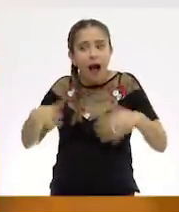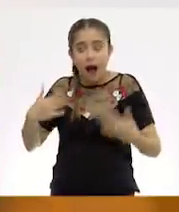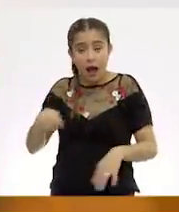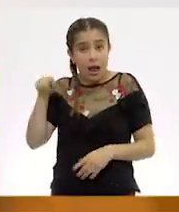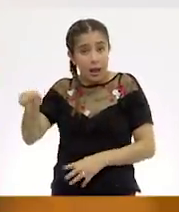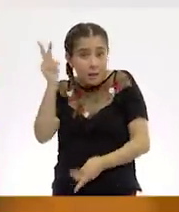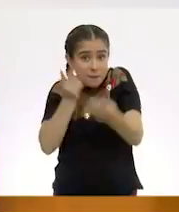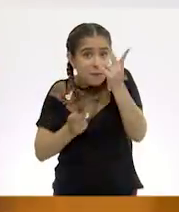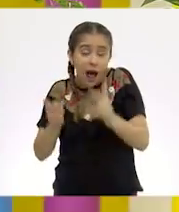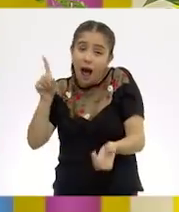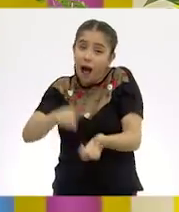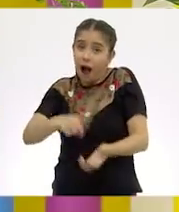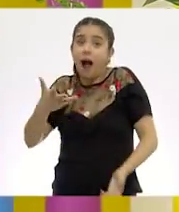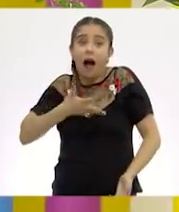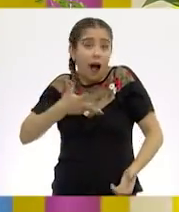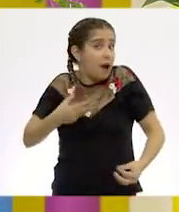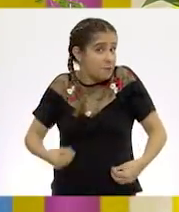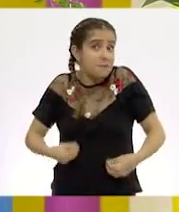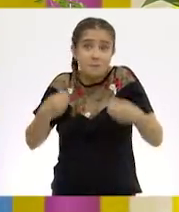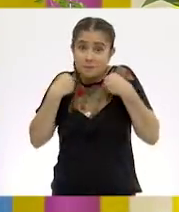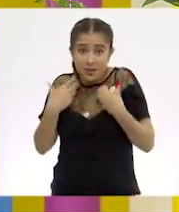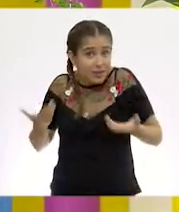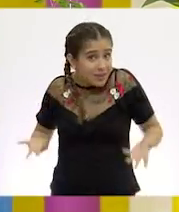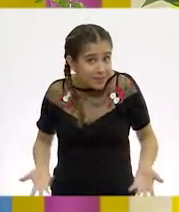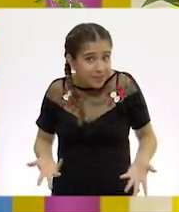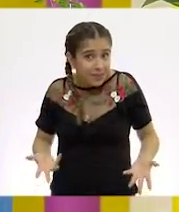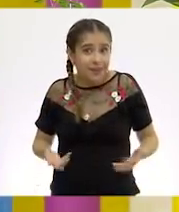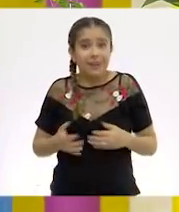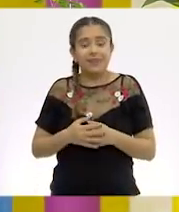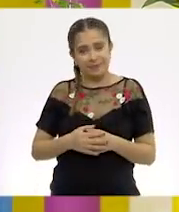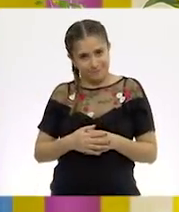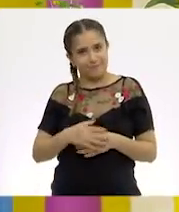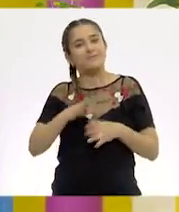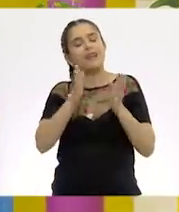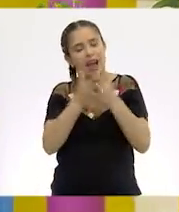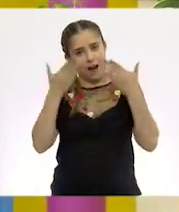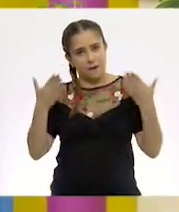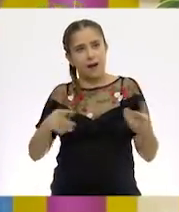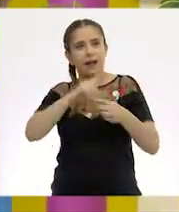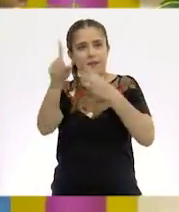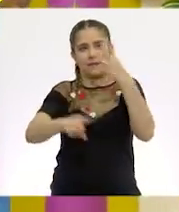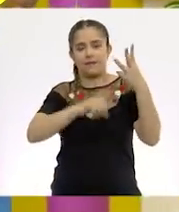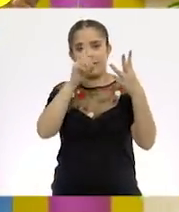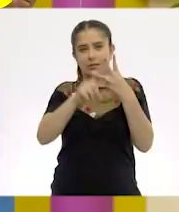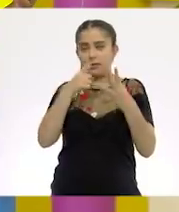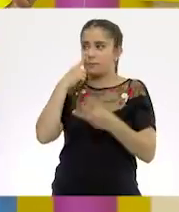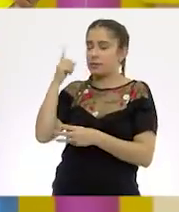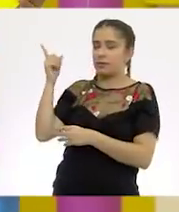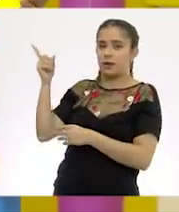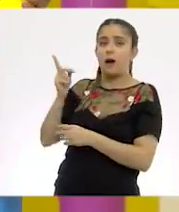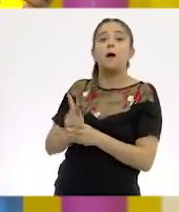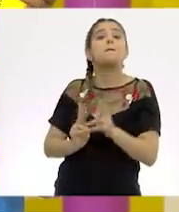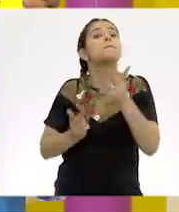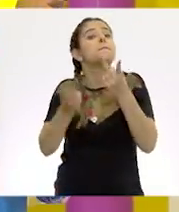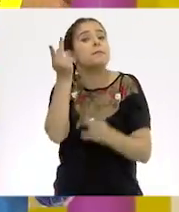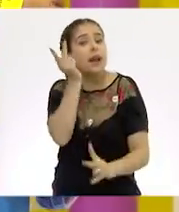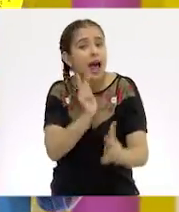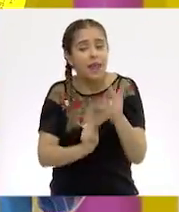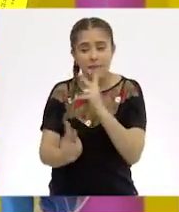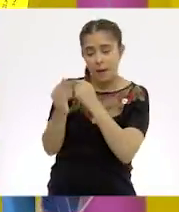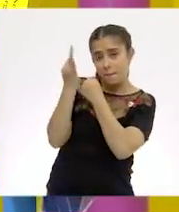vivos. Así es, Alexia. Bueno, entonces vamos a abrir nuestro tercer pétalo, que es que las plantas